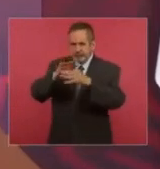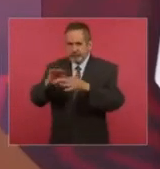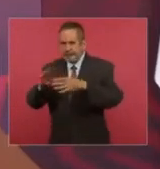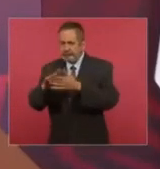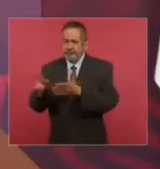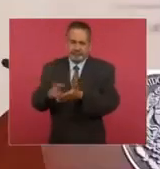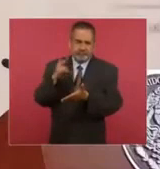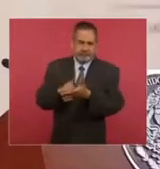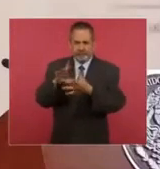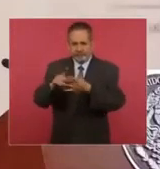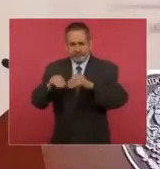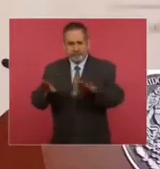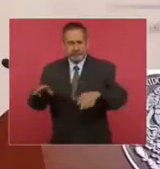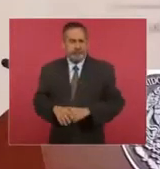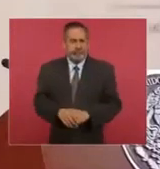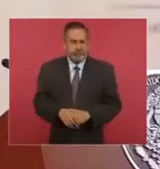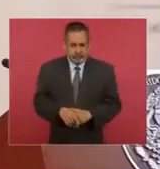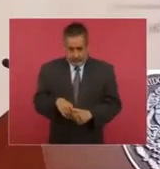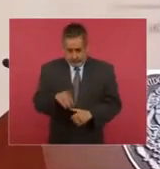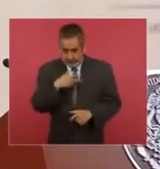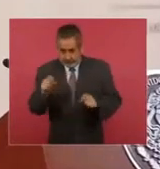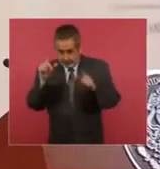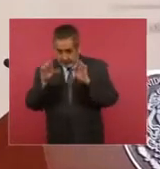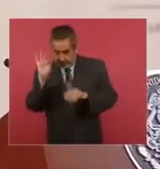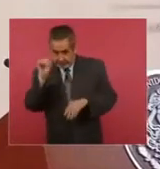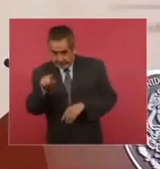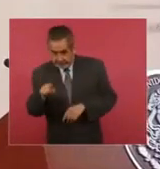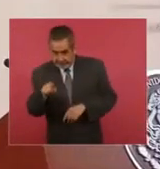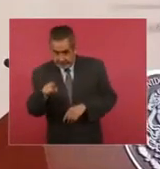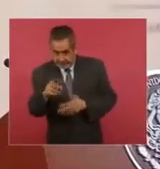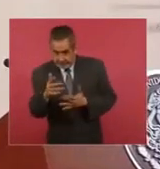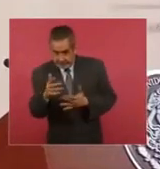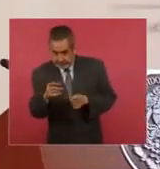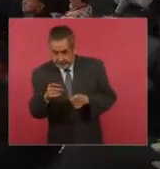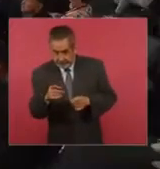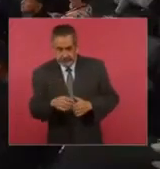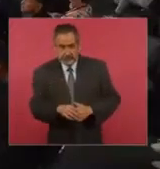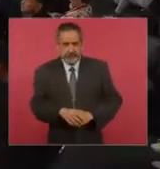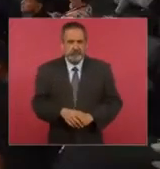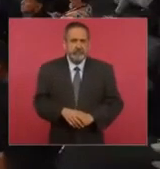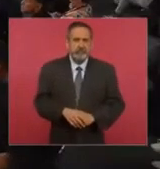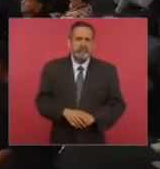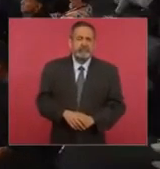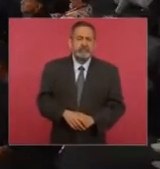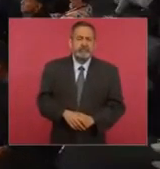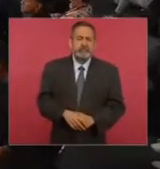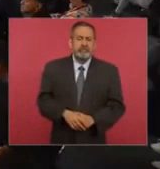constantemente ya lo tienen o esperamos es